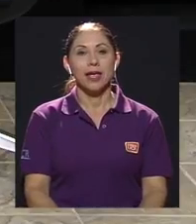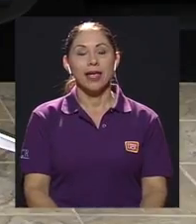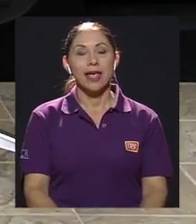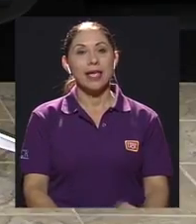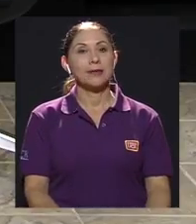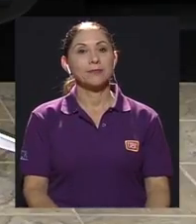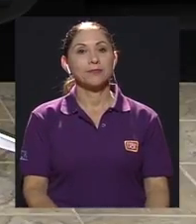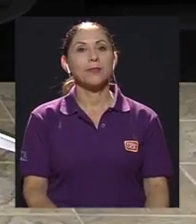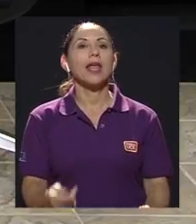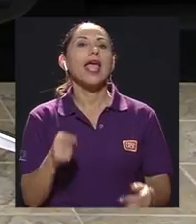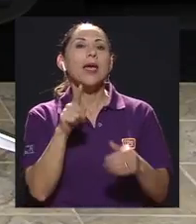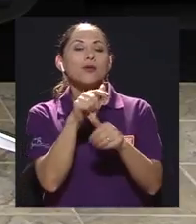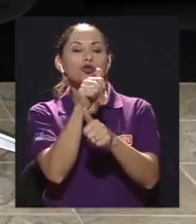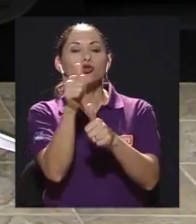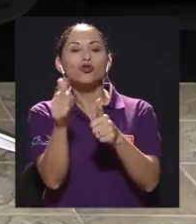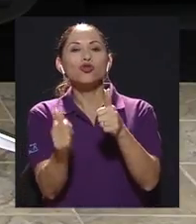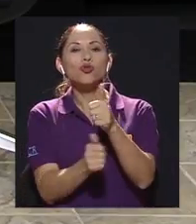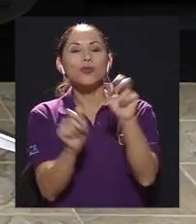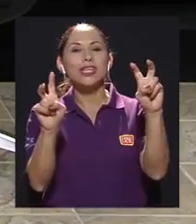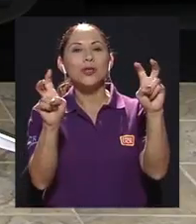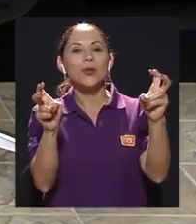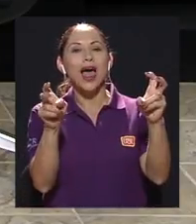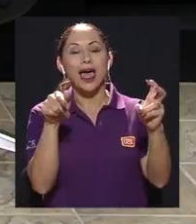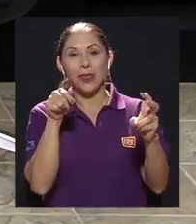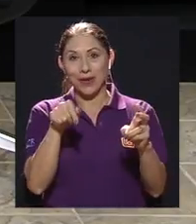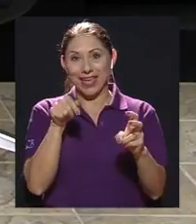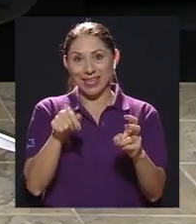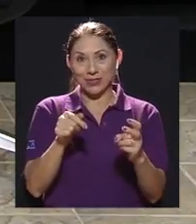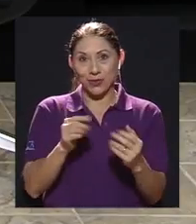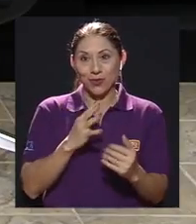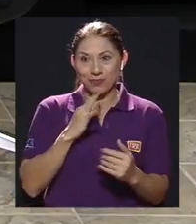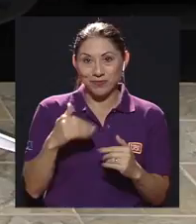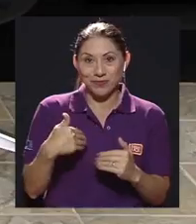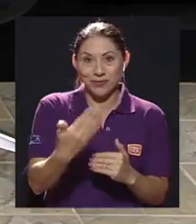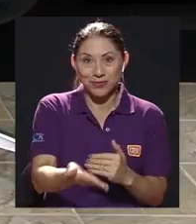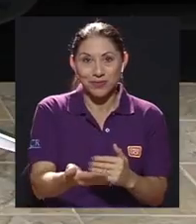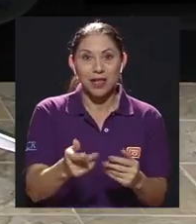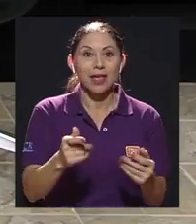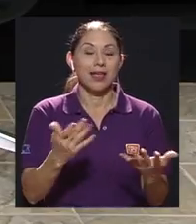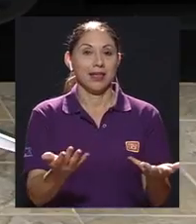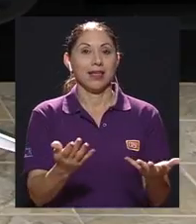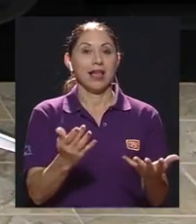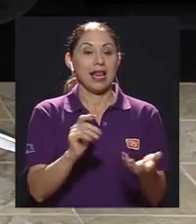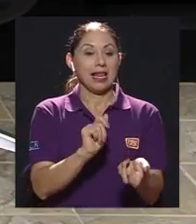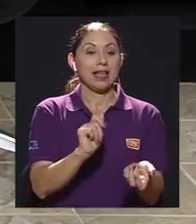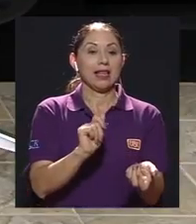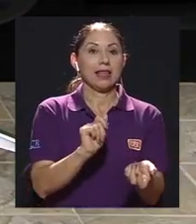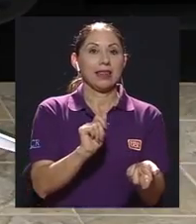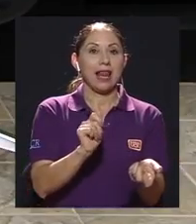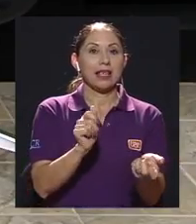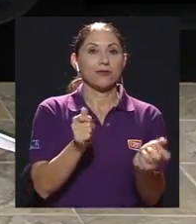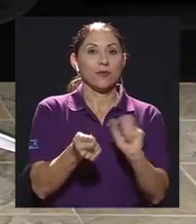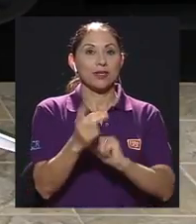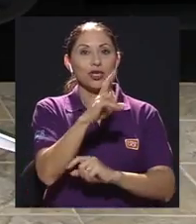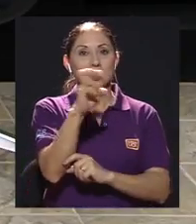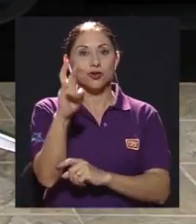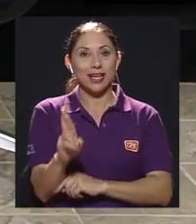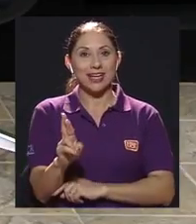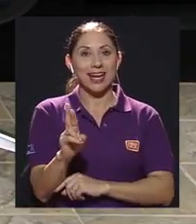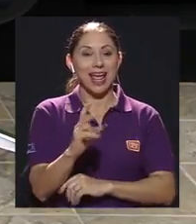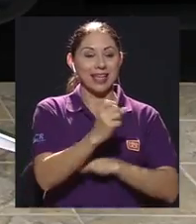Le hemos subtitulado esta sección Las transformaciones de Costa Rica del siglo XX al siglo XXI.